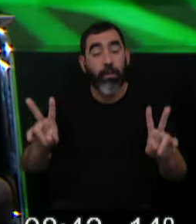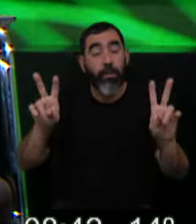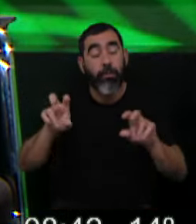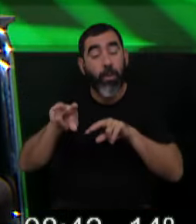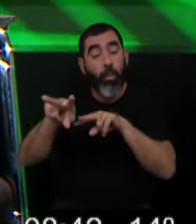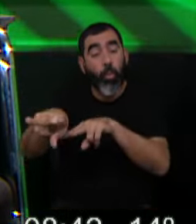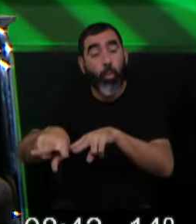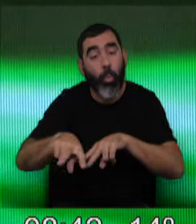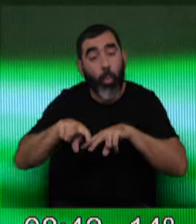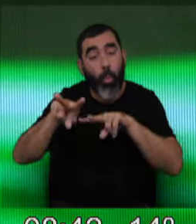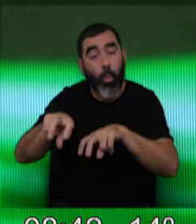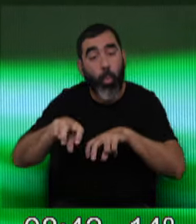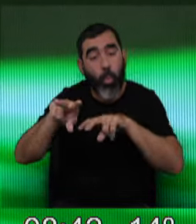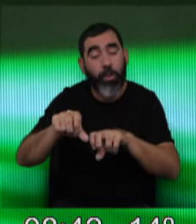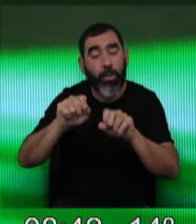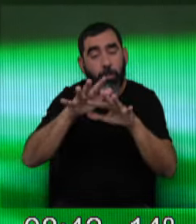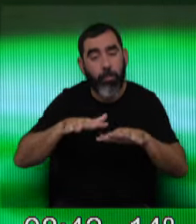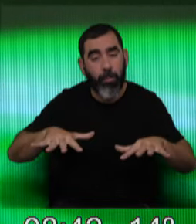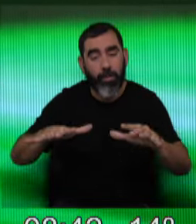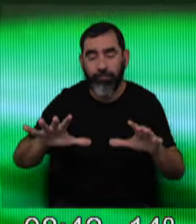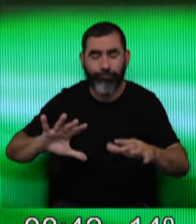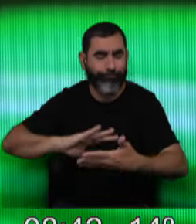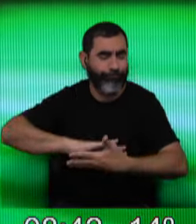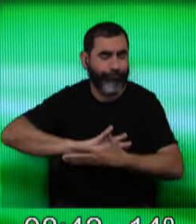con la pandemia, quedó prácticamente nula. O sea,